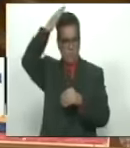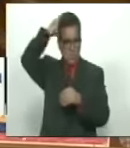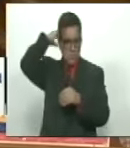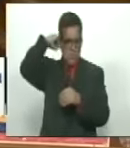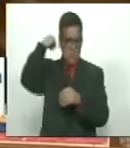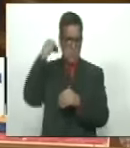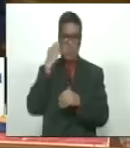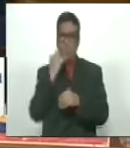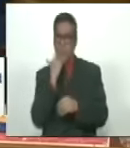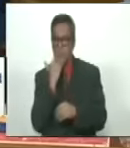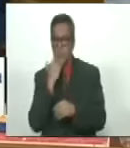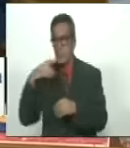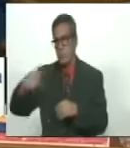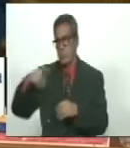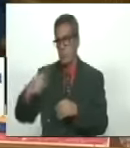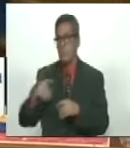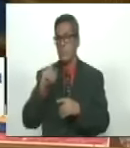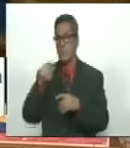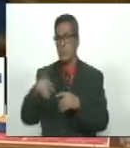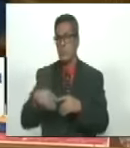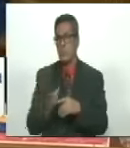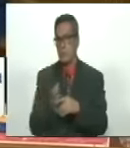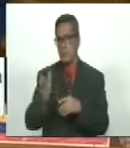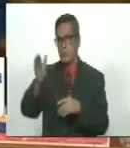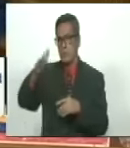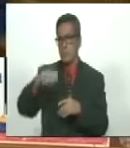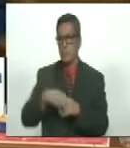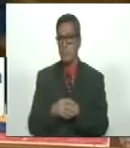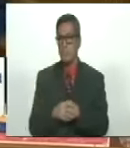mano derecha, casi saliendo